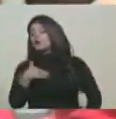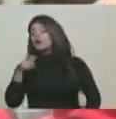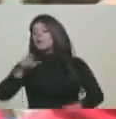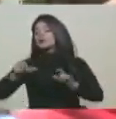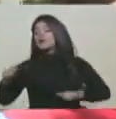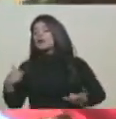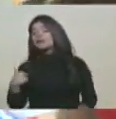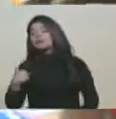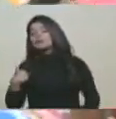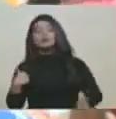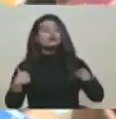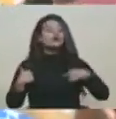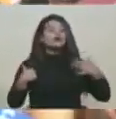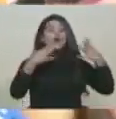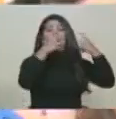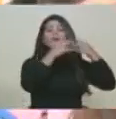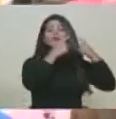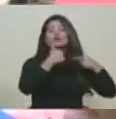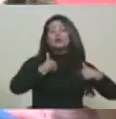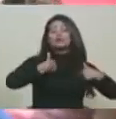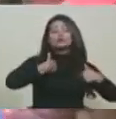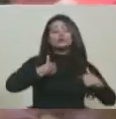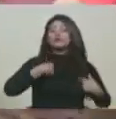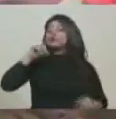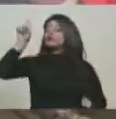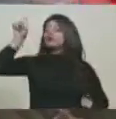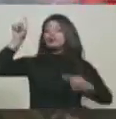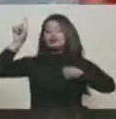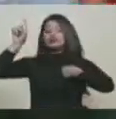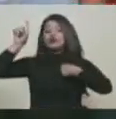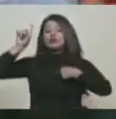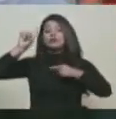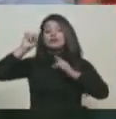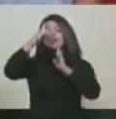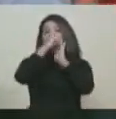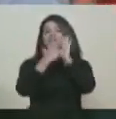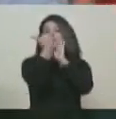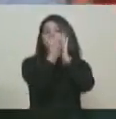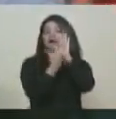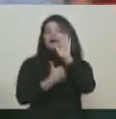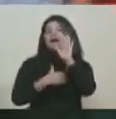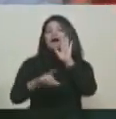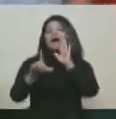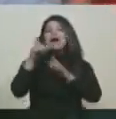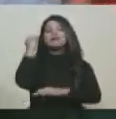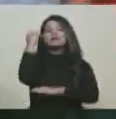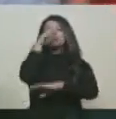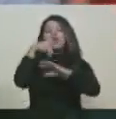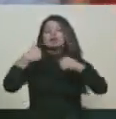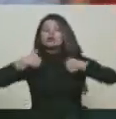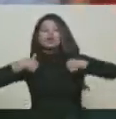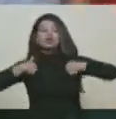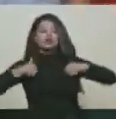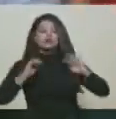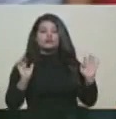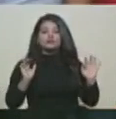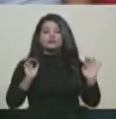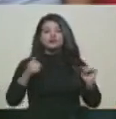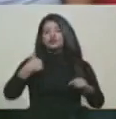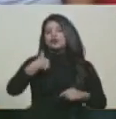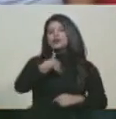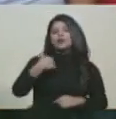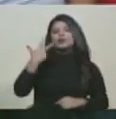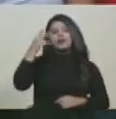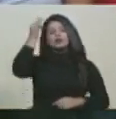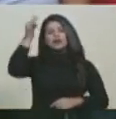das administración. Yo quiero el primer puesto de la lista para las elecciones legislativas. Yo quiero tres